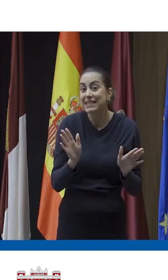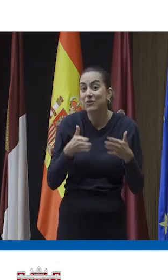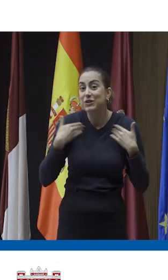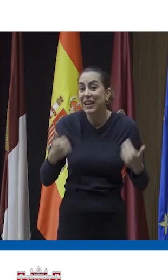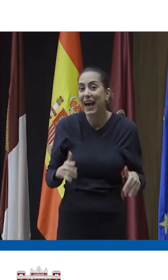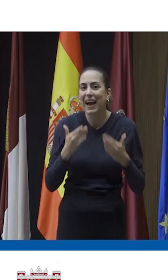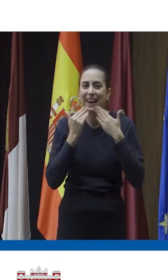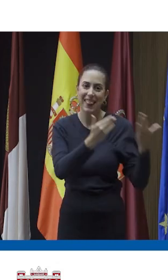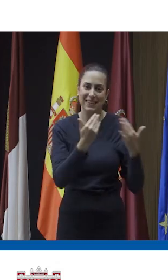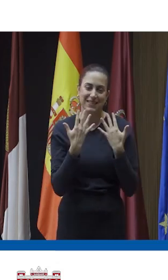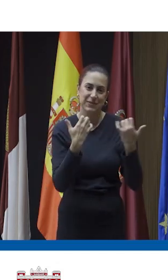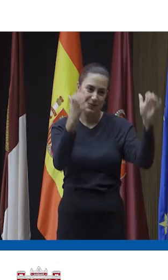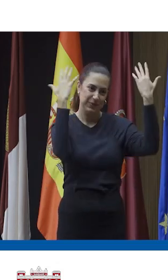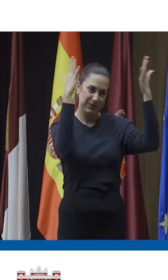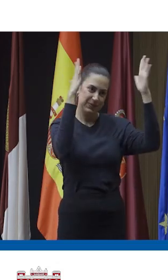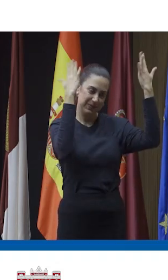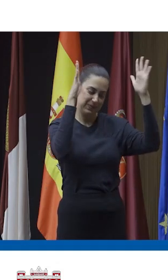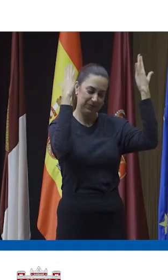quiera, gracias.